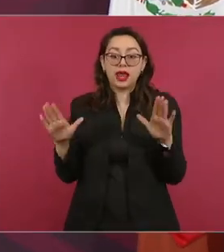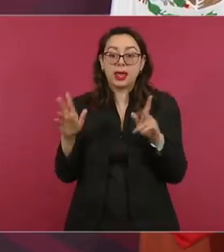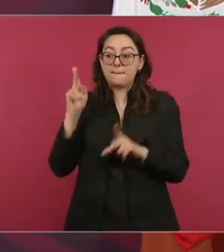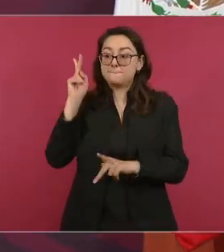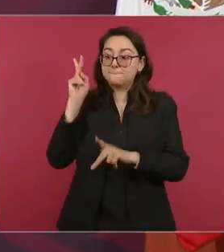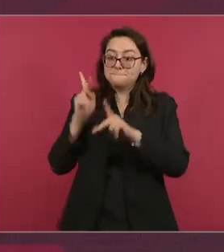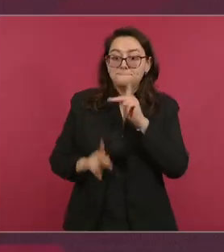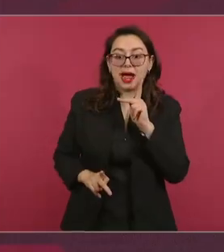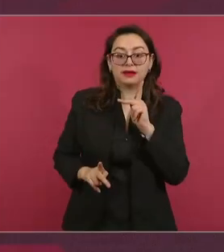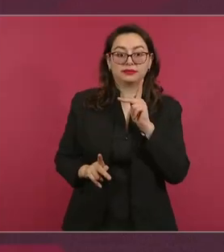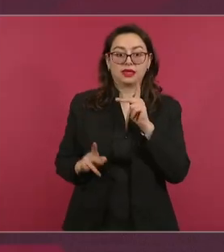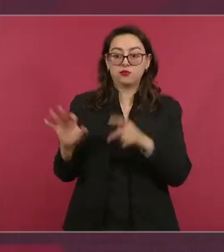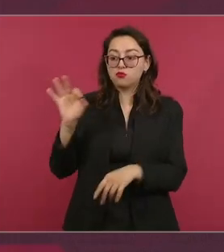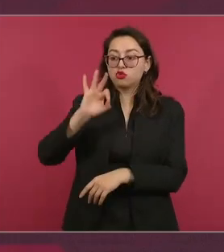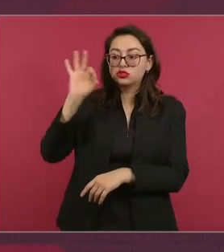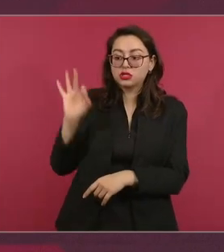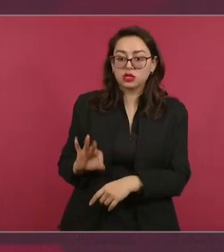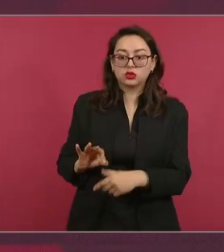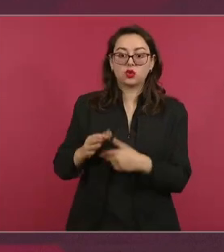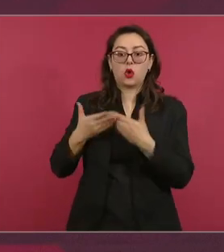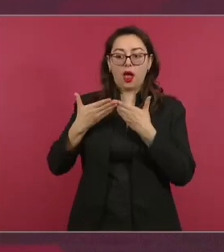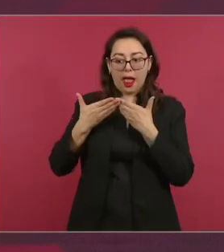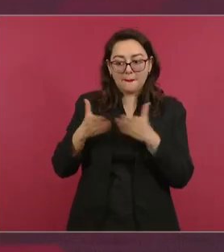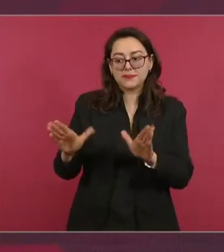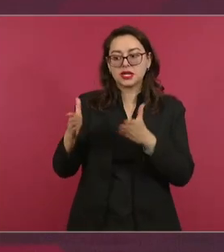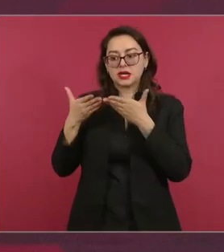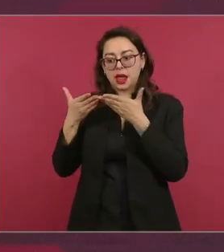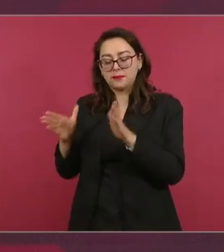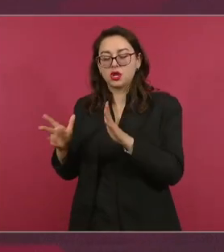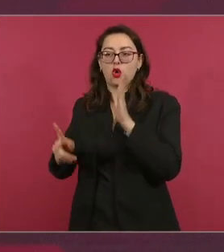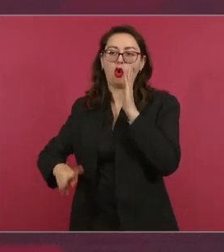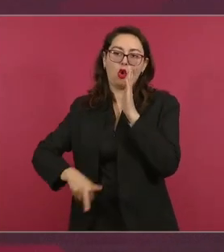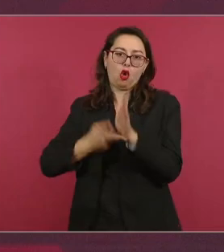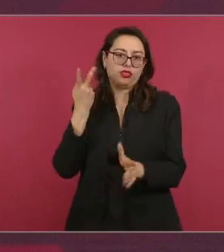empiece de nuevo la actividad.